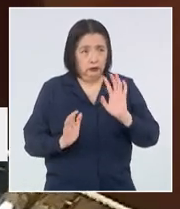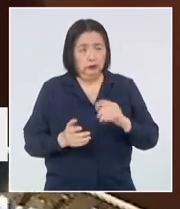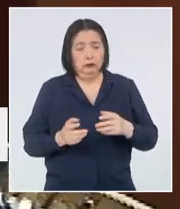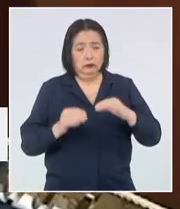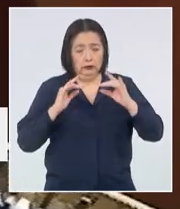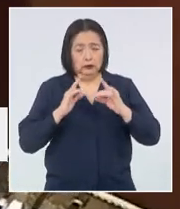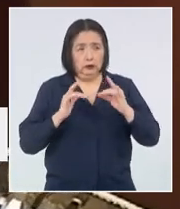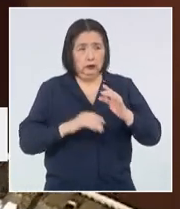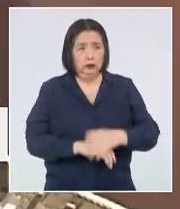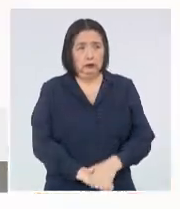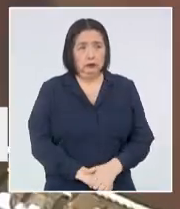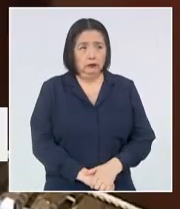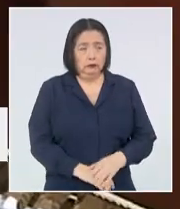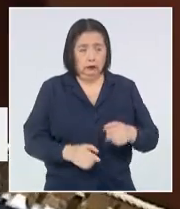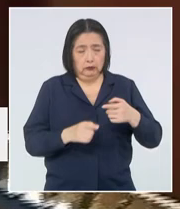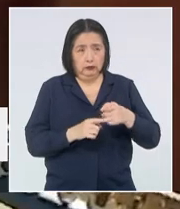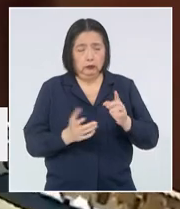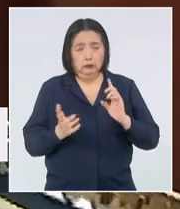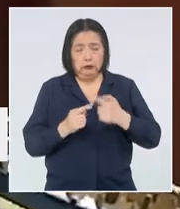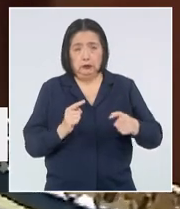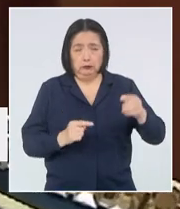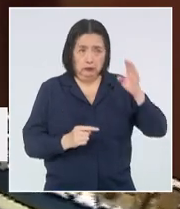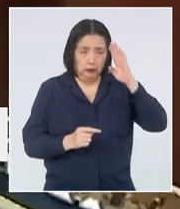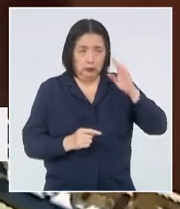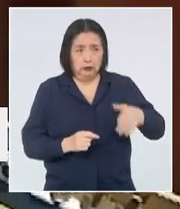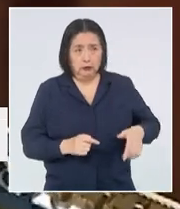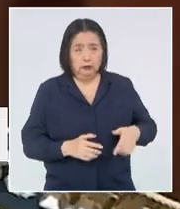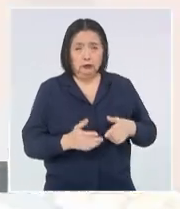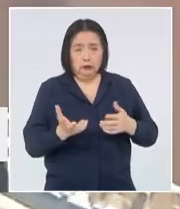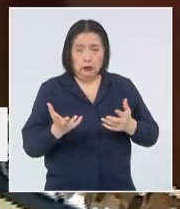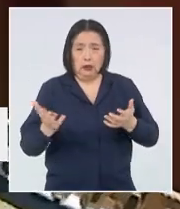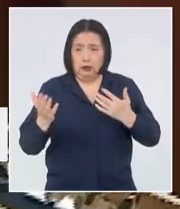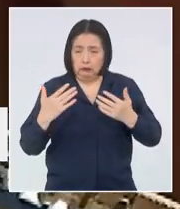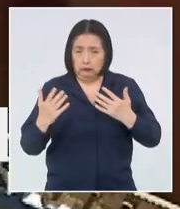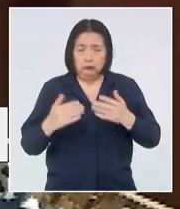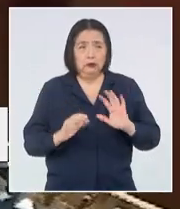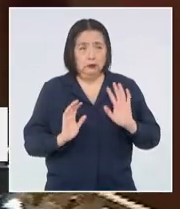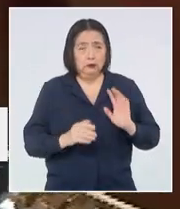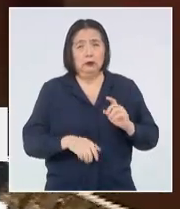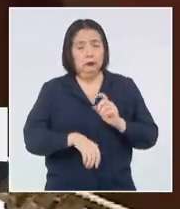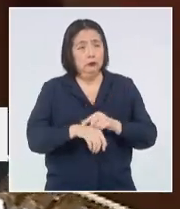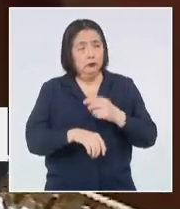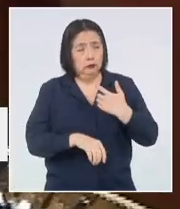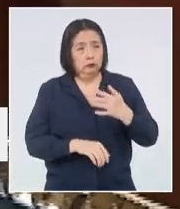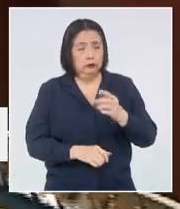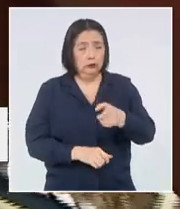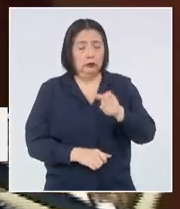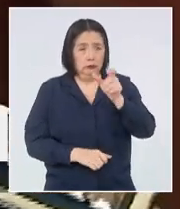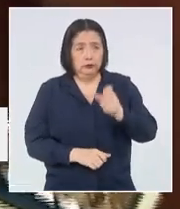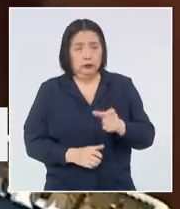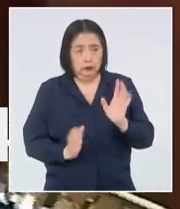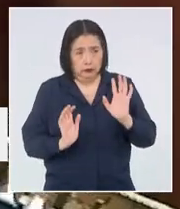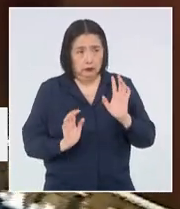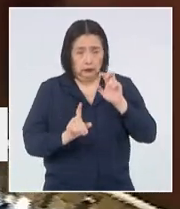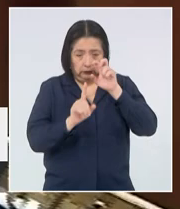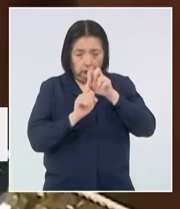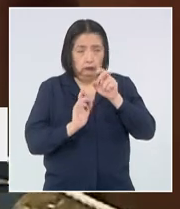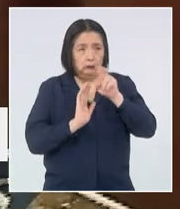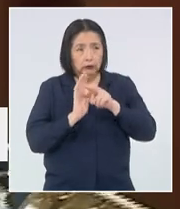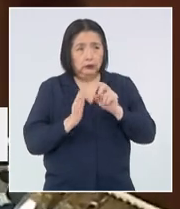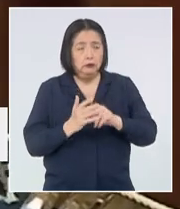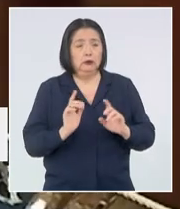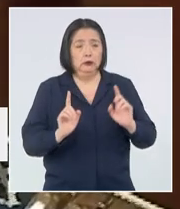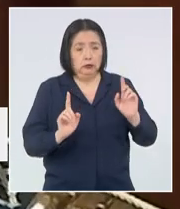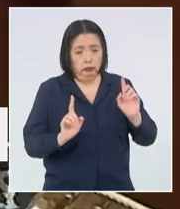cama, un arma blanca, mientras que el policía le iba tratando de hablar, hasta que en un momento esta persona, y se ve en el video, ha tratado